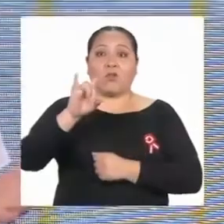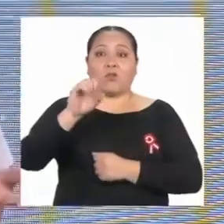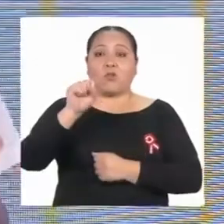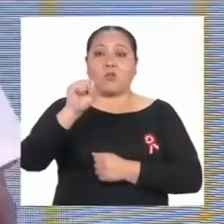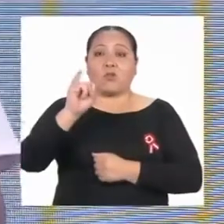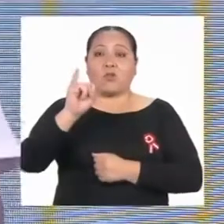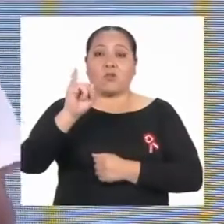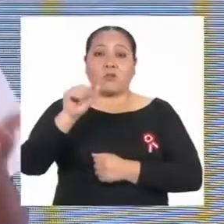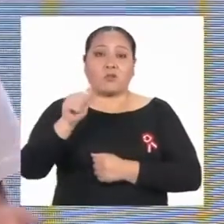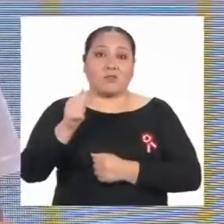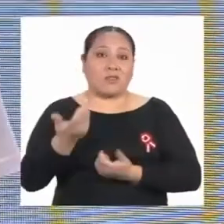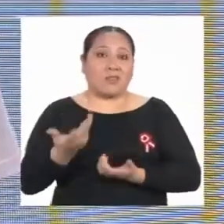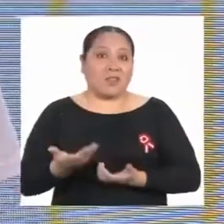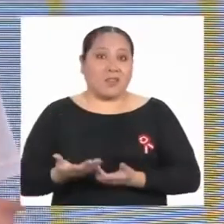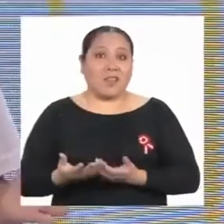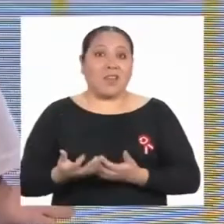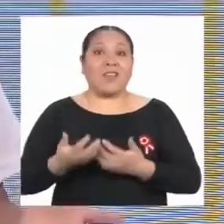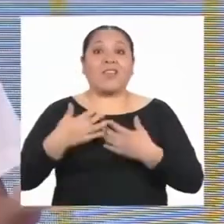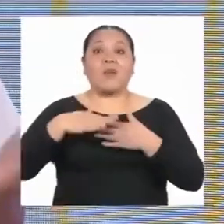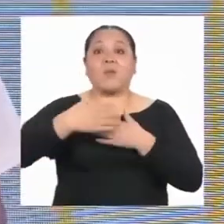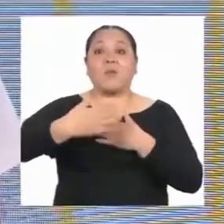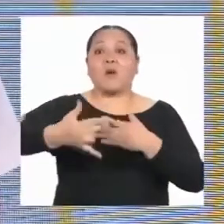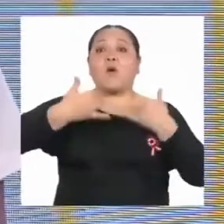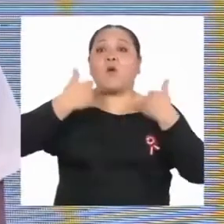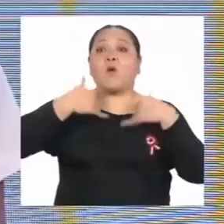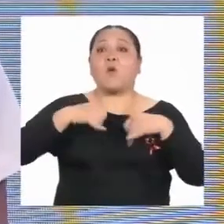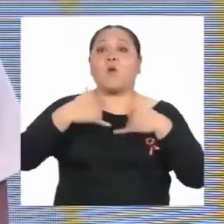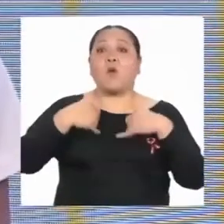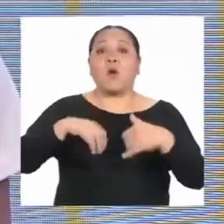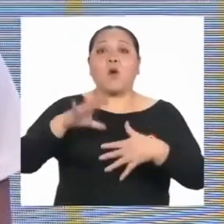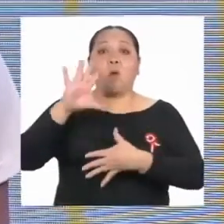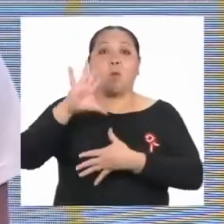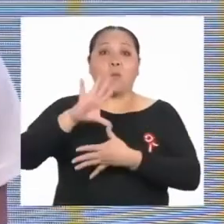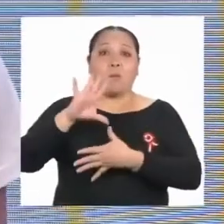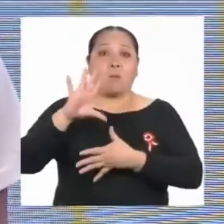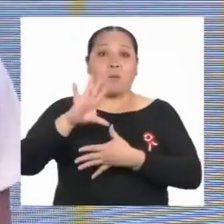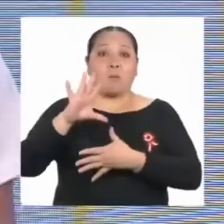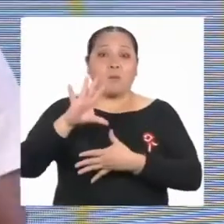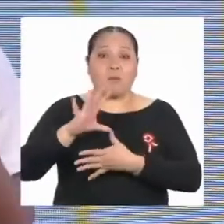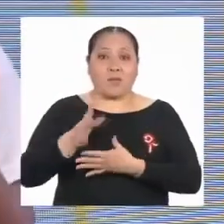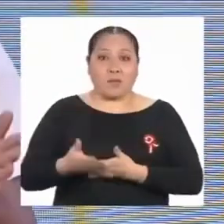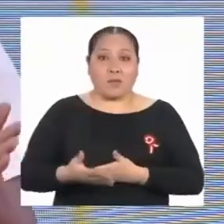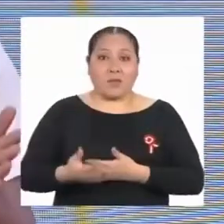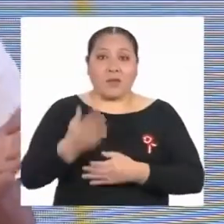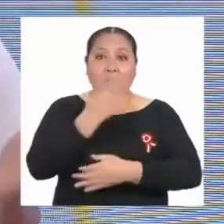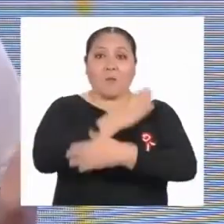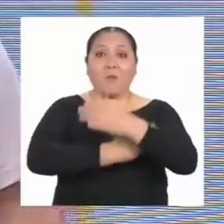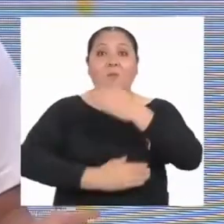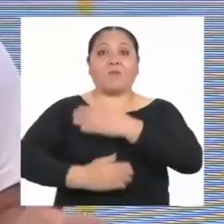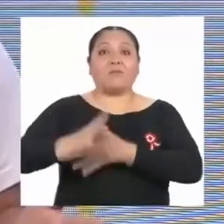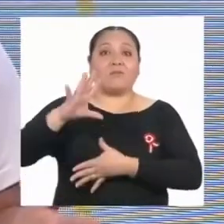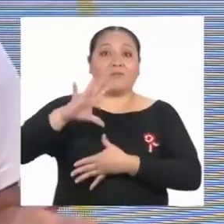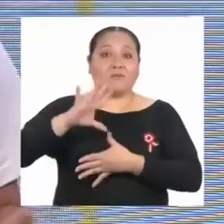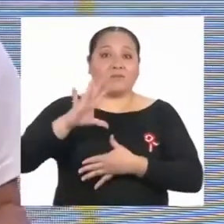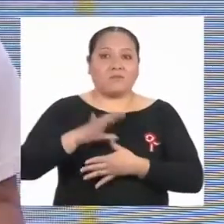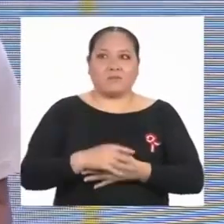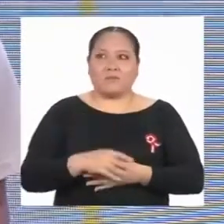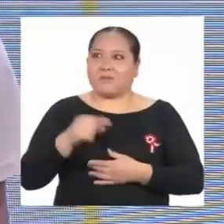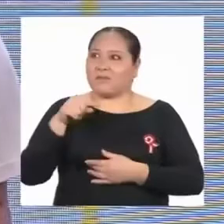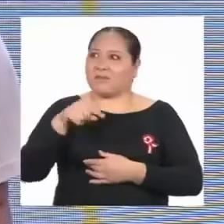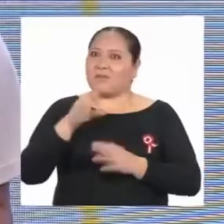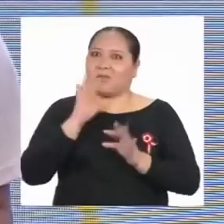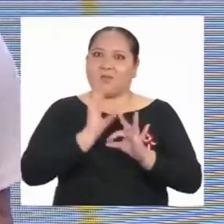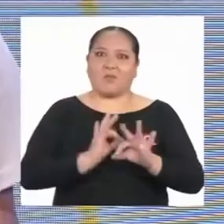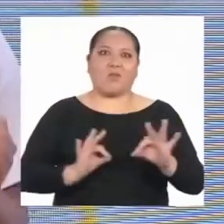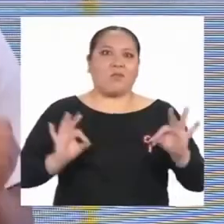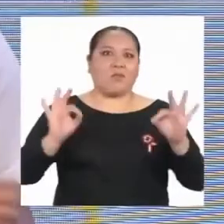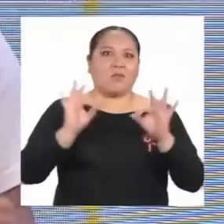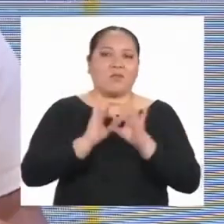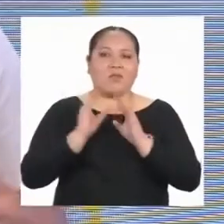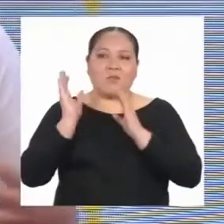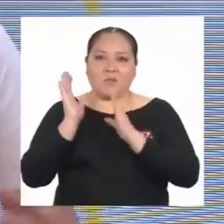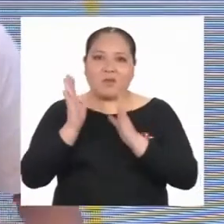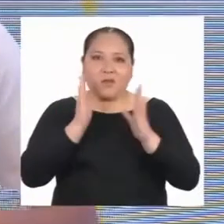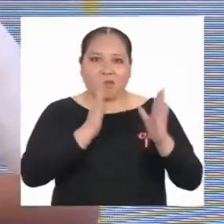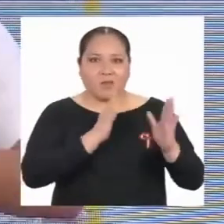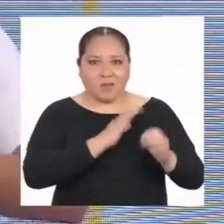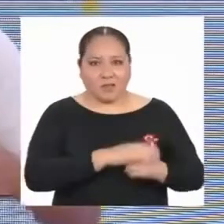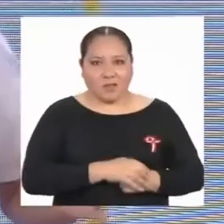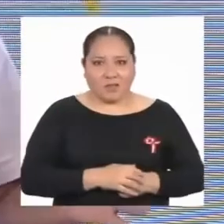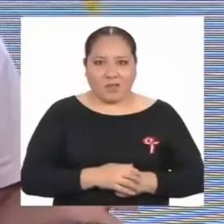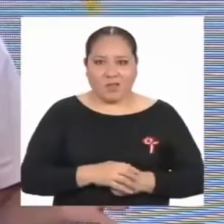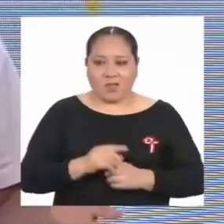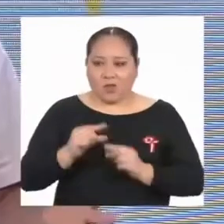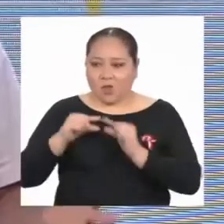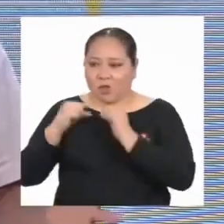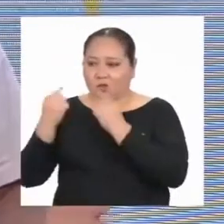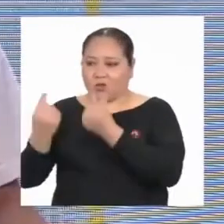¿Y qué me dicen de los Juegos Panamericanos y Parapanamericanos? Fue toda una proeza organizarlos. Y las delegaciones peruanas nos